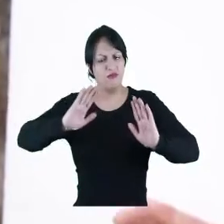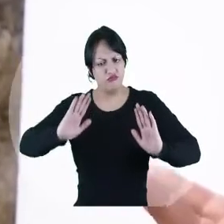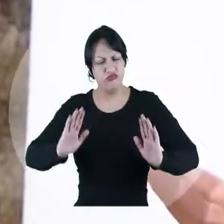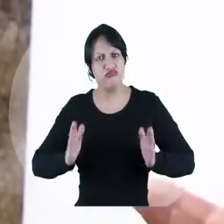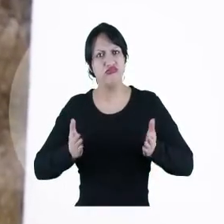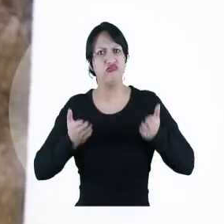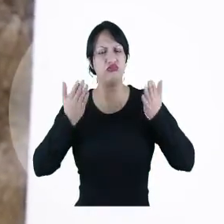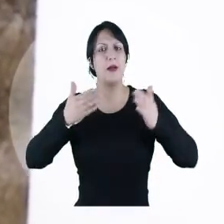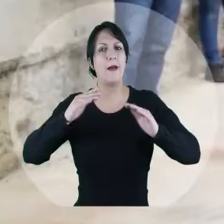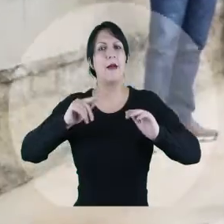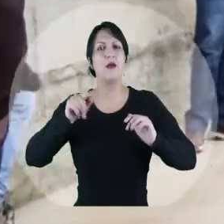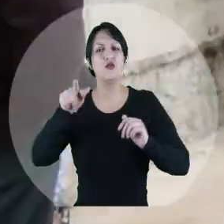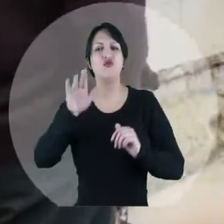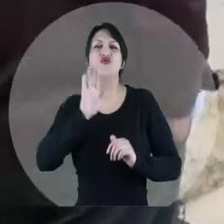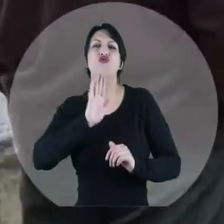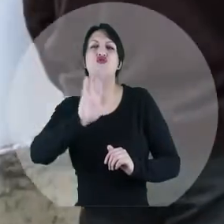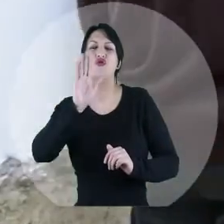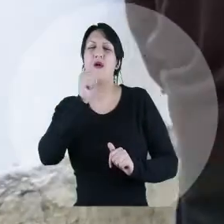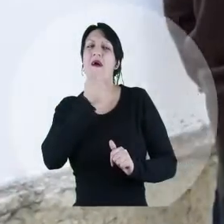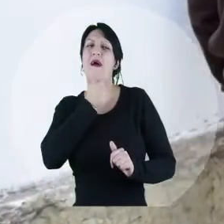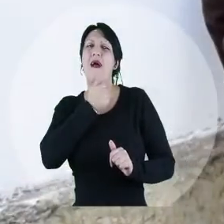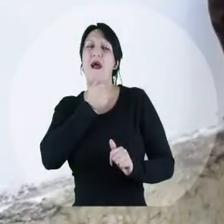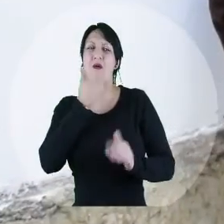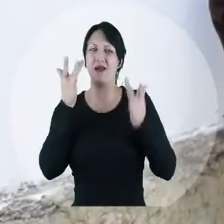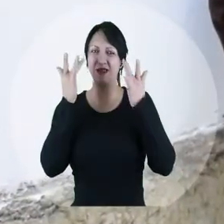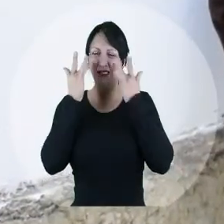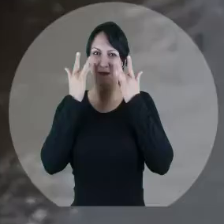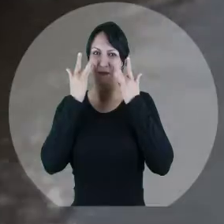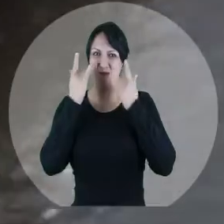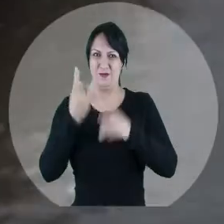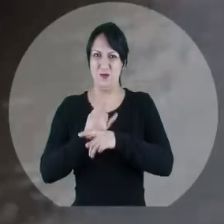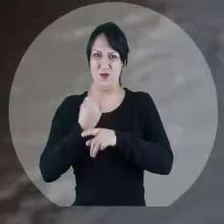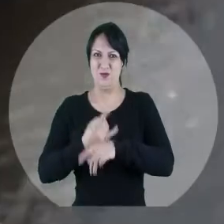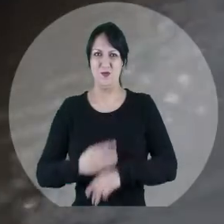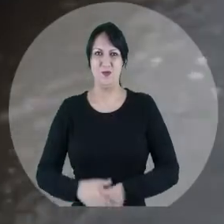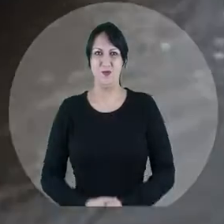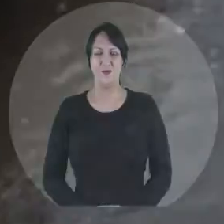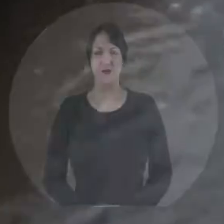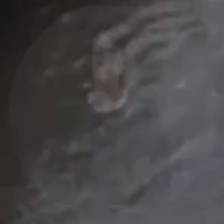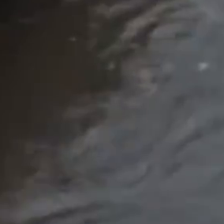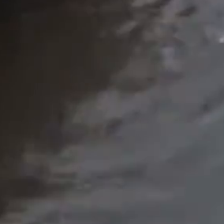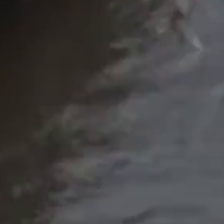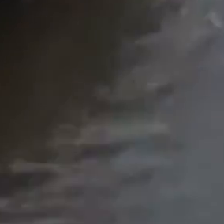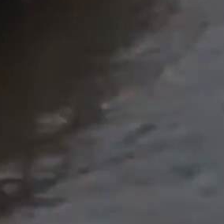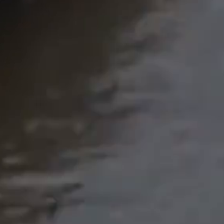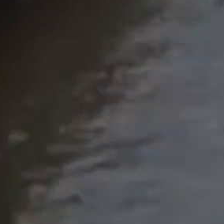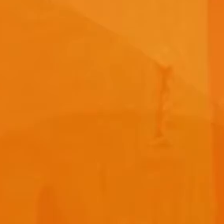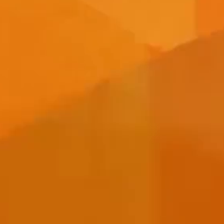millones de pesos con los cuales queremos avanzar también en la calidad de agua potable.